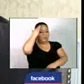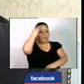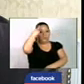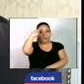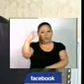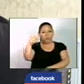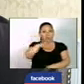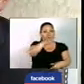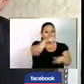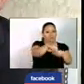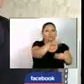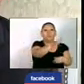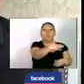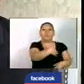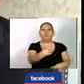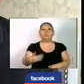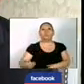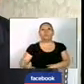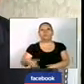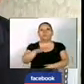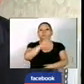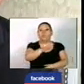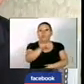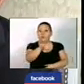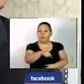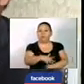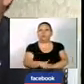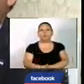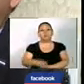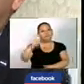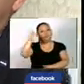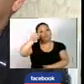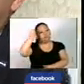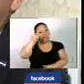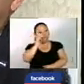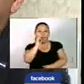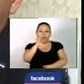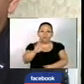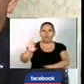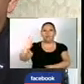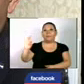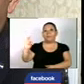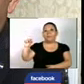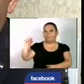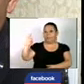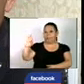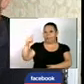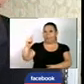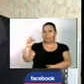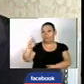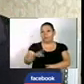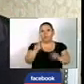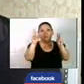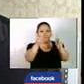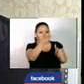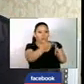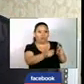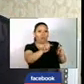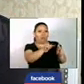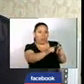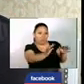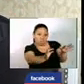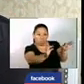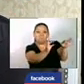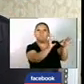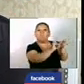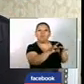el actual presidente de Honduras Juan Orlando Hernández en su alegato inicial la Fiscalía asegura que el supuesto narco se asoció con